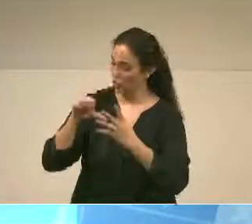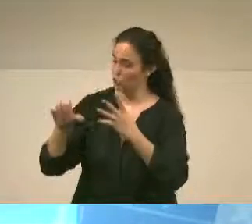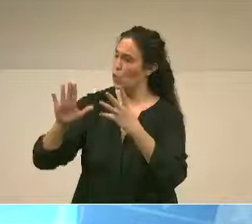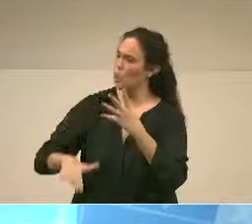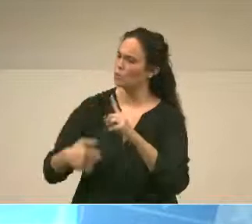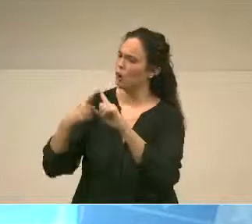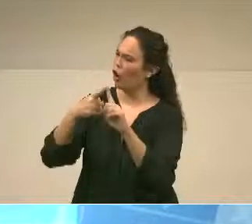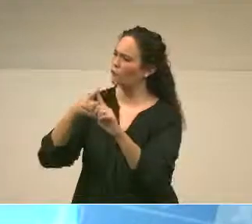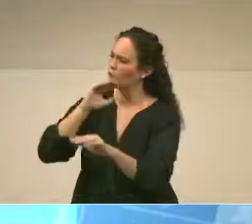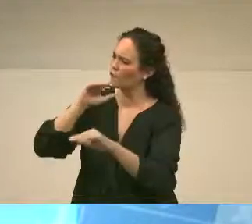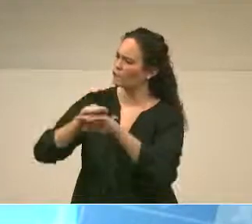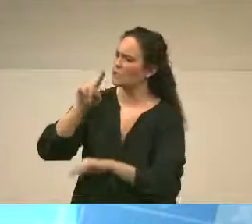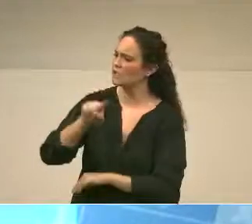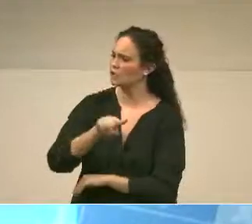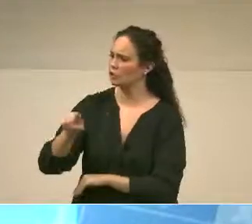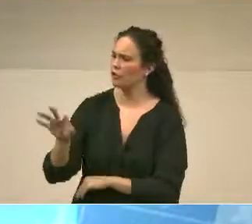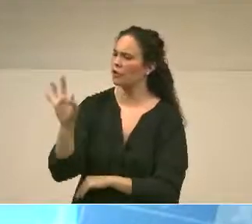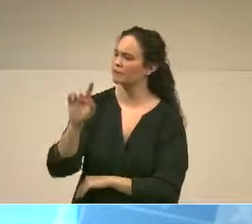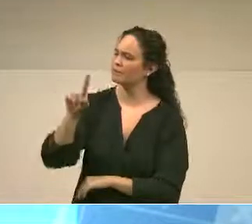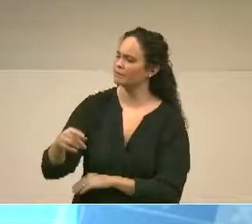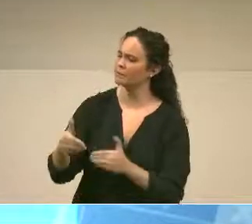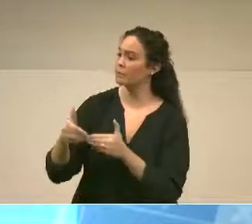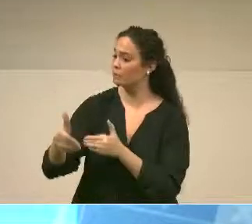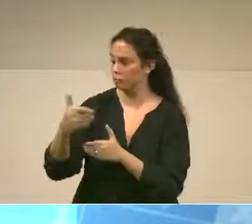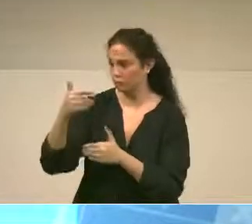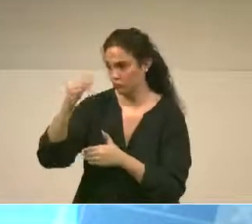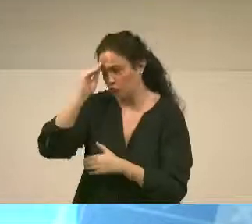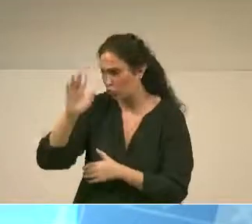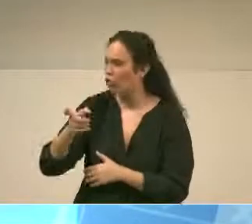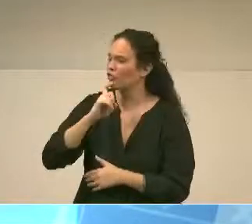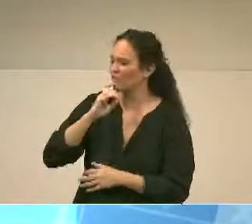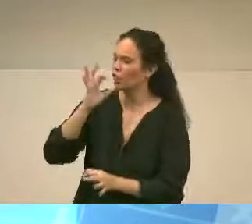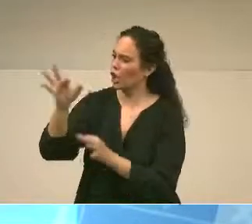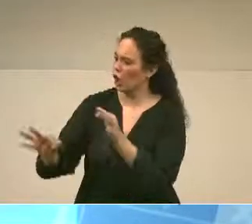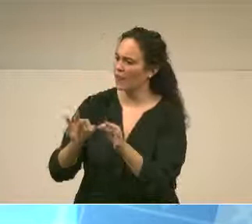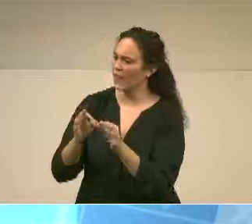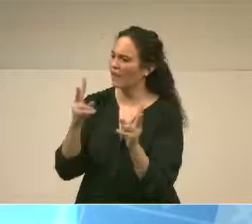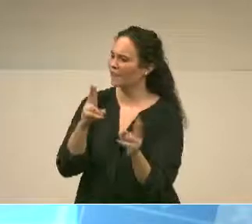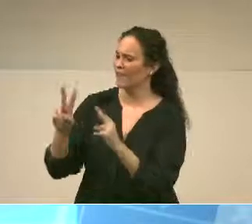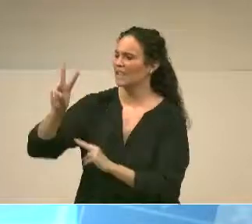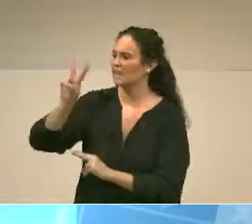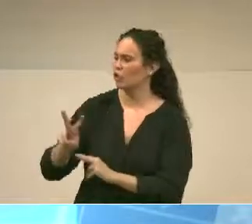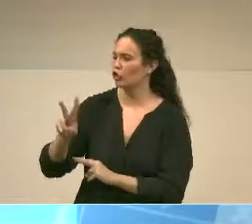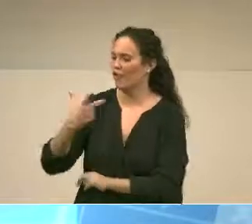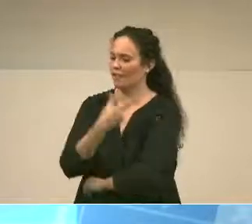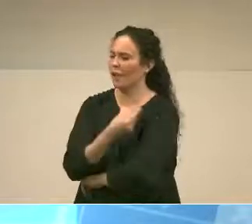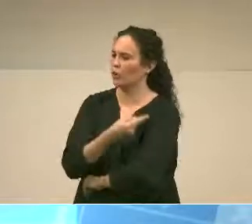mes y si ya están preparando el dispositivo, porque supongo que será complejo, de lo que es la siguiente fase de vacunación?